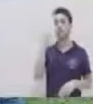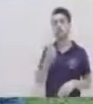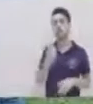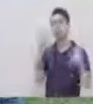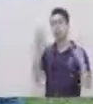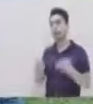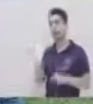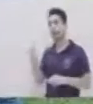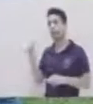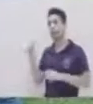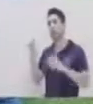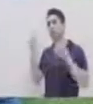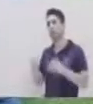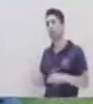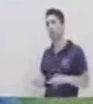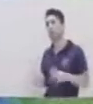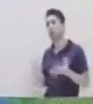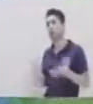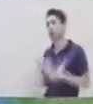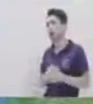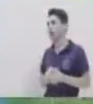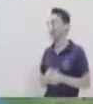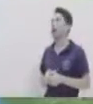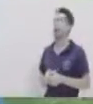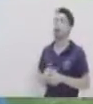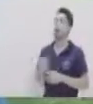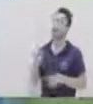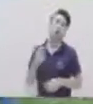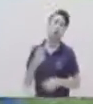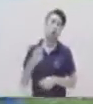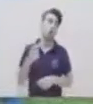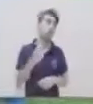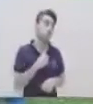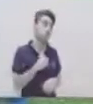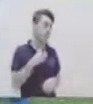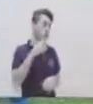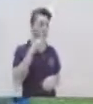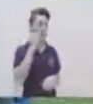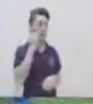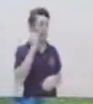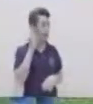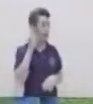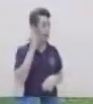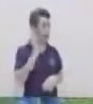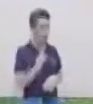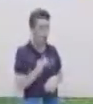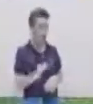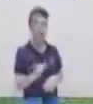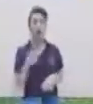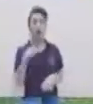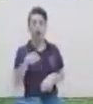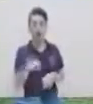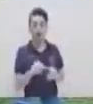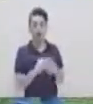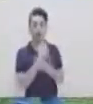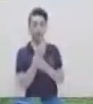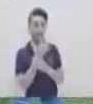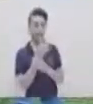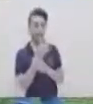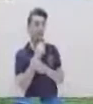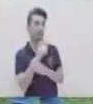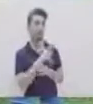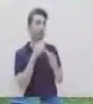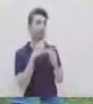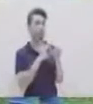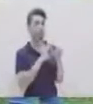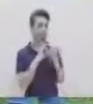primera persona. Podría ser yo riego las plantas. Entonces te das cuenta que hay concordancia en lo que entre el